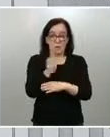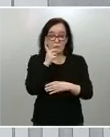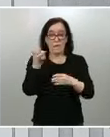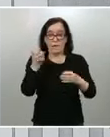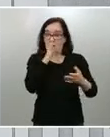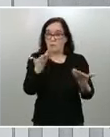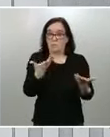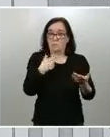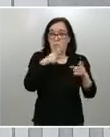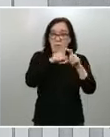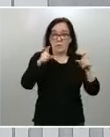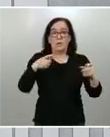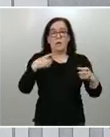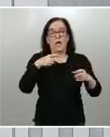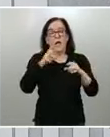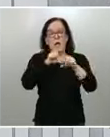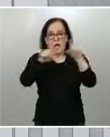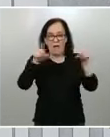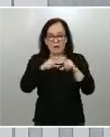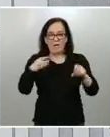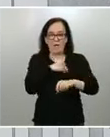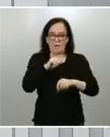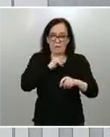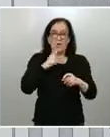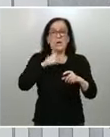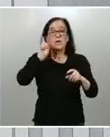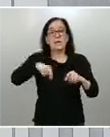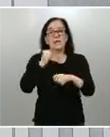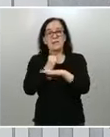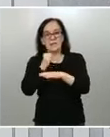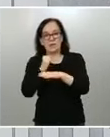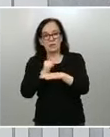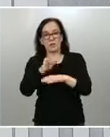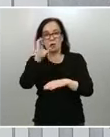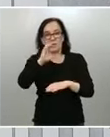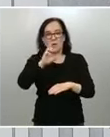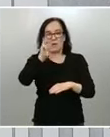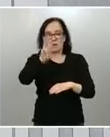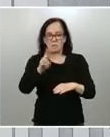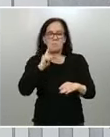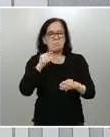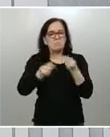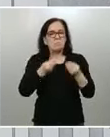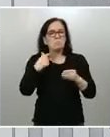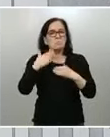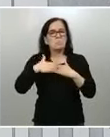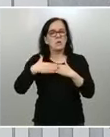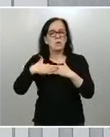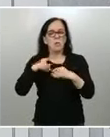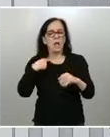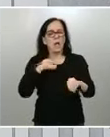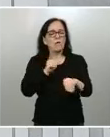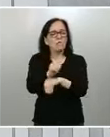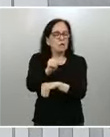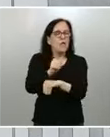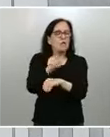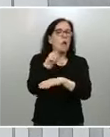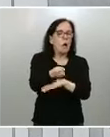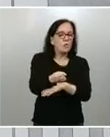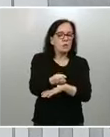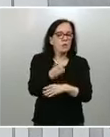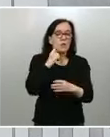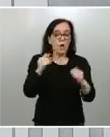sanitarios como del instituto de salud carlos tercero merecen las condiciones mínimas para ser financiados y apoyados yo cada jueves en la